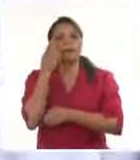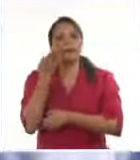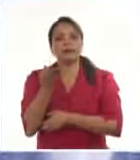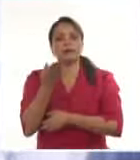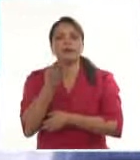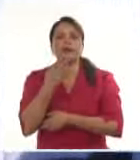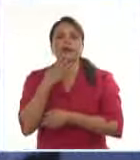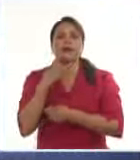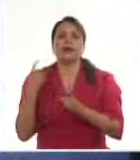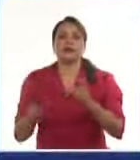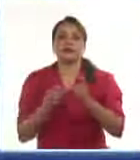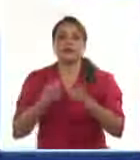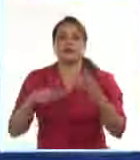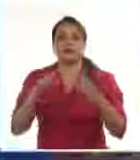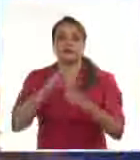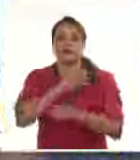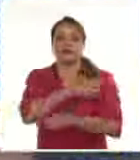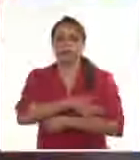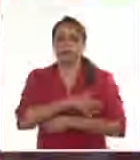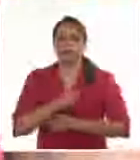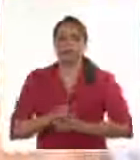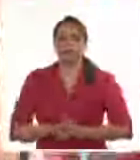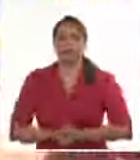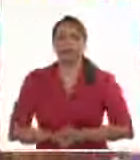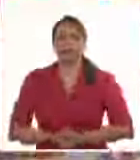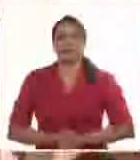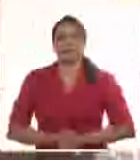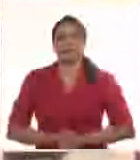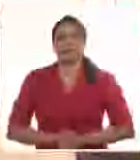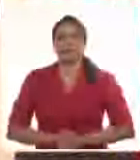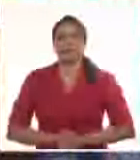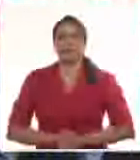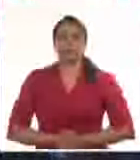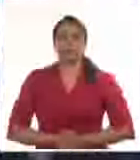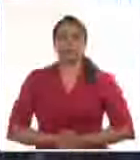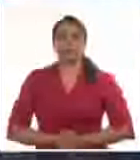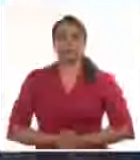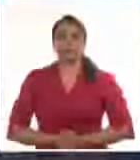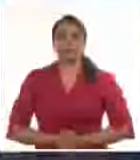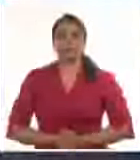Emilio Urquizar, José Vladimir y Nora Lady Becerril Caballero, Canal Cubano de Noticias.